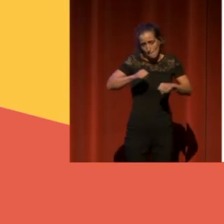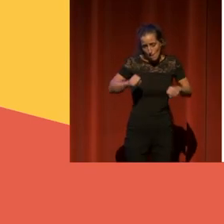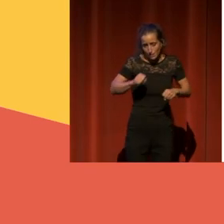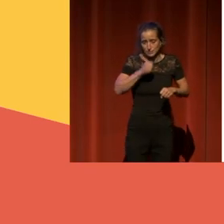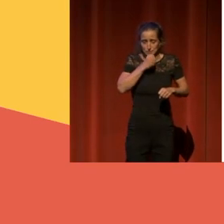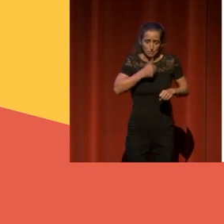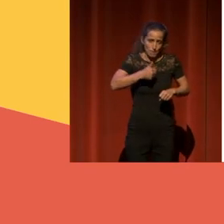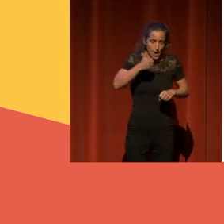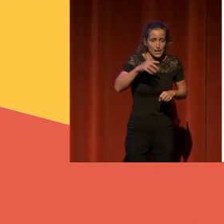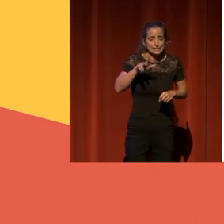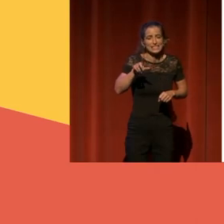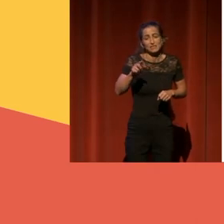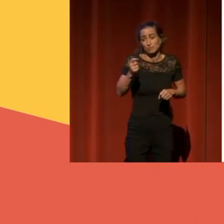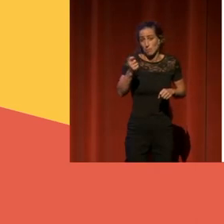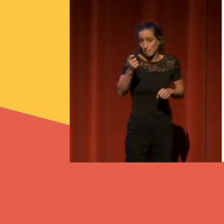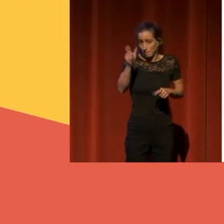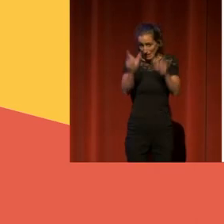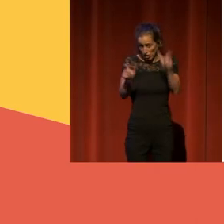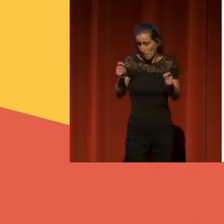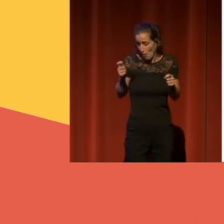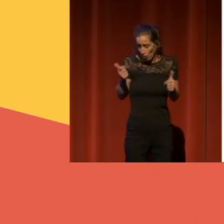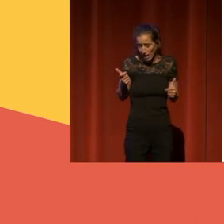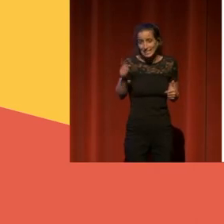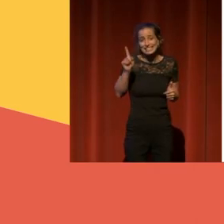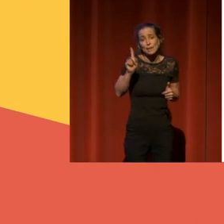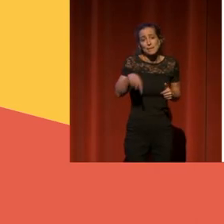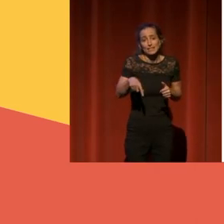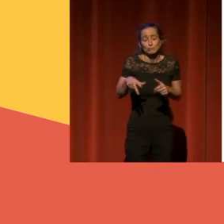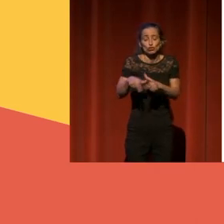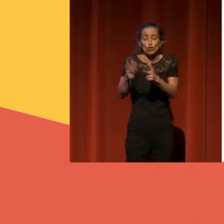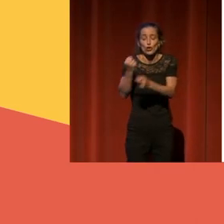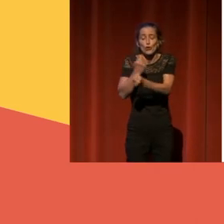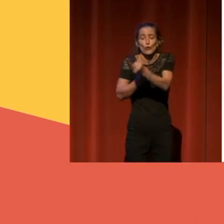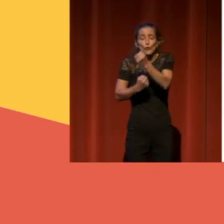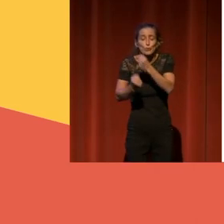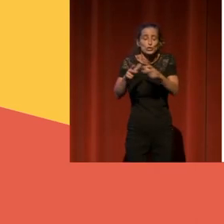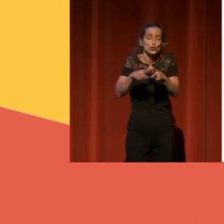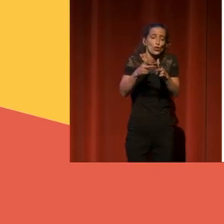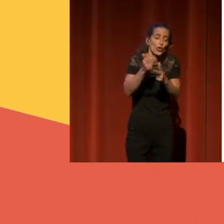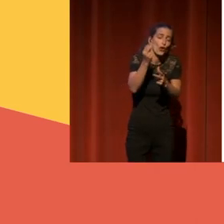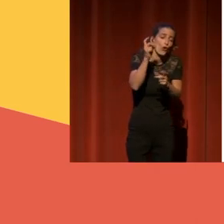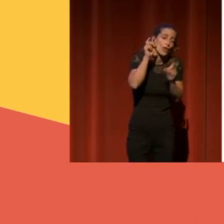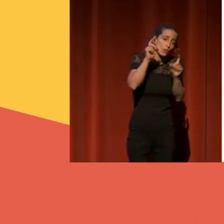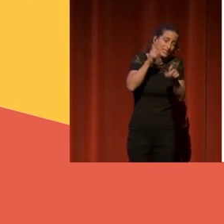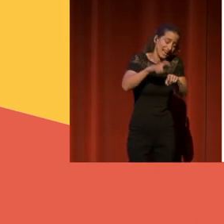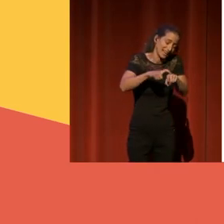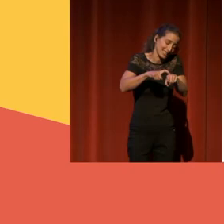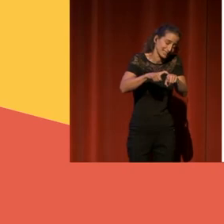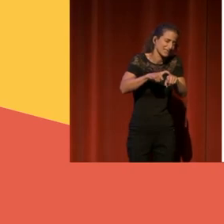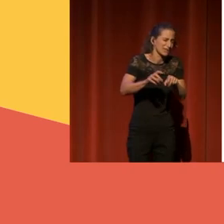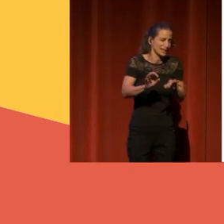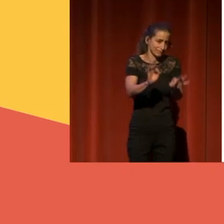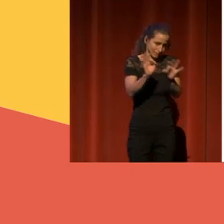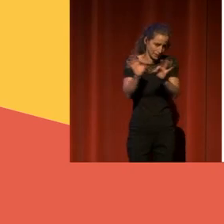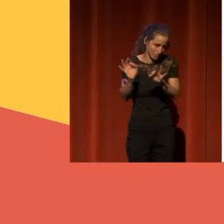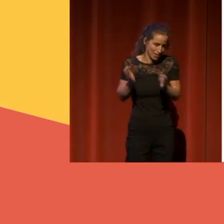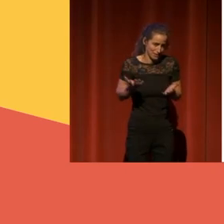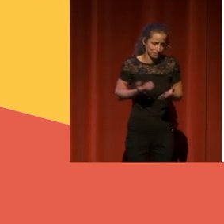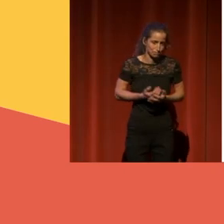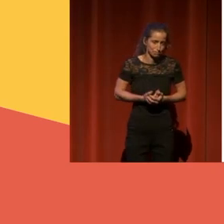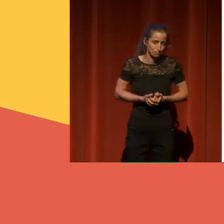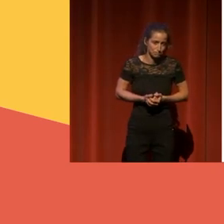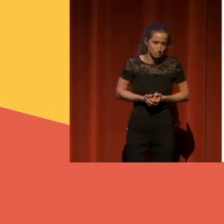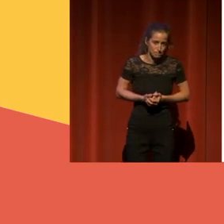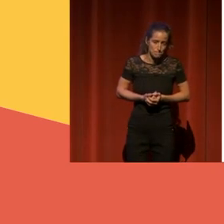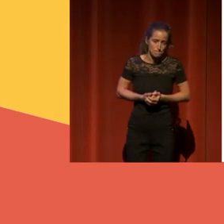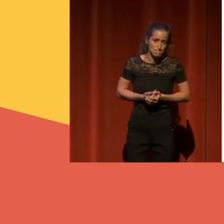de población con unas características socioeconómicas y socioeducativas pues muy, muy peculiares, ¿no? Estos